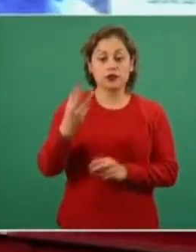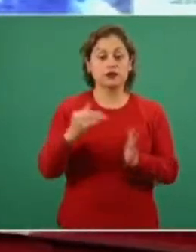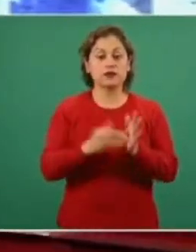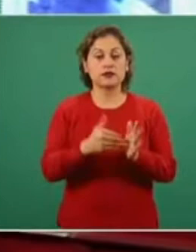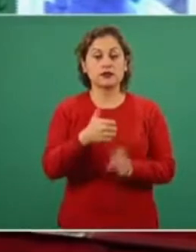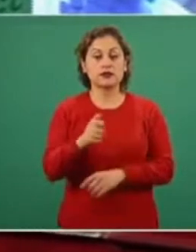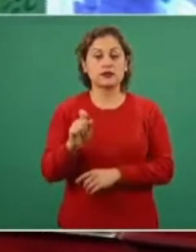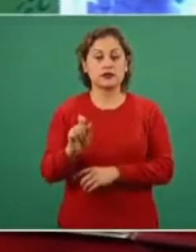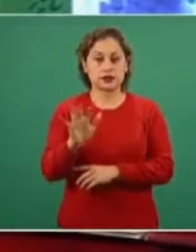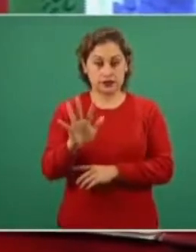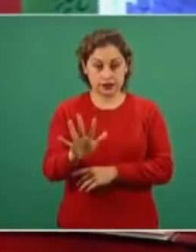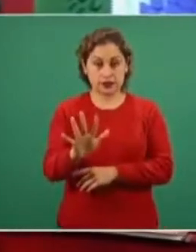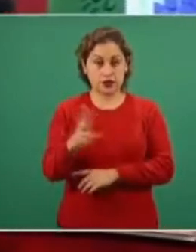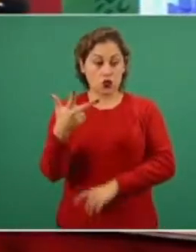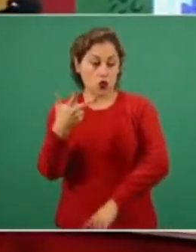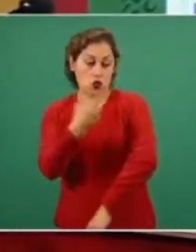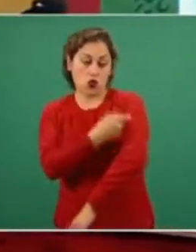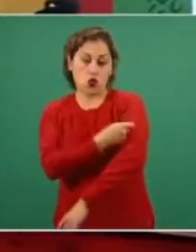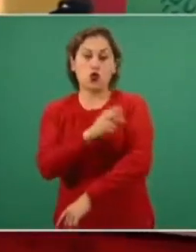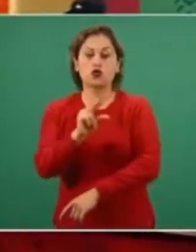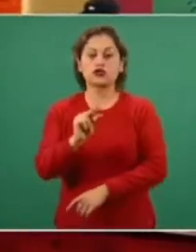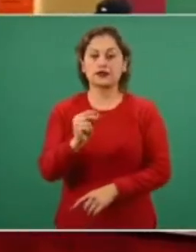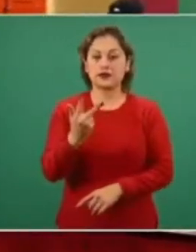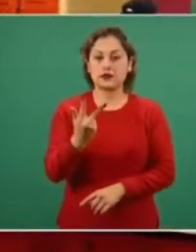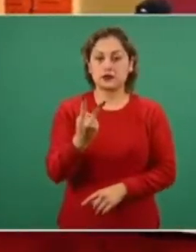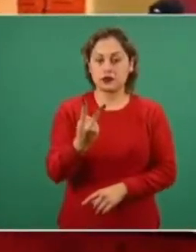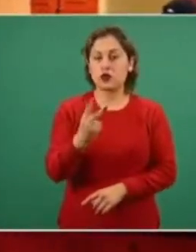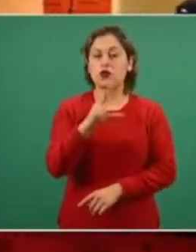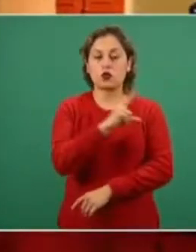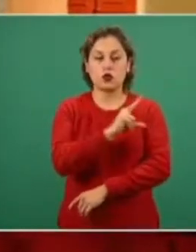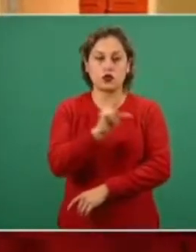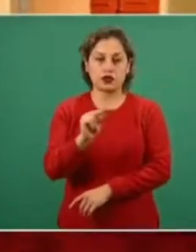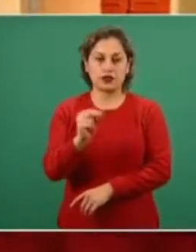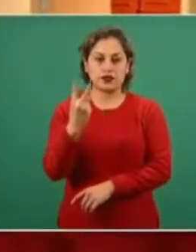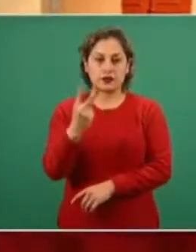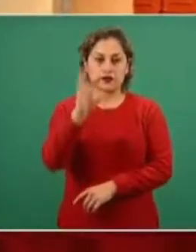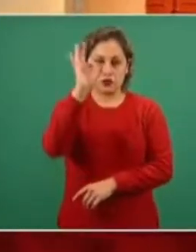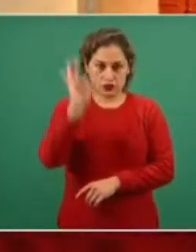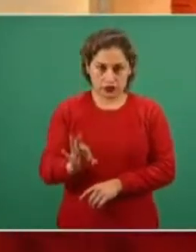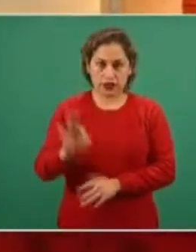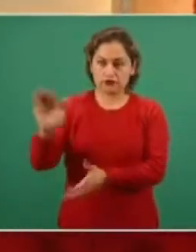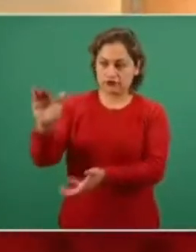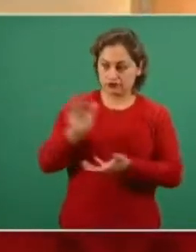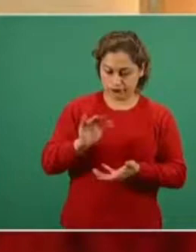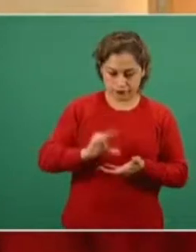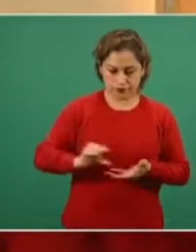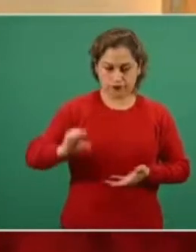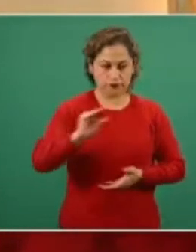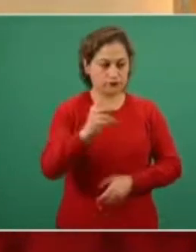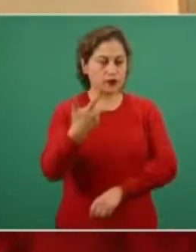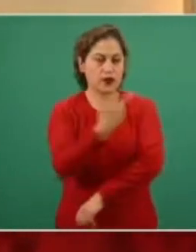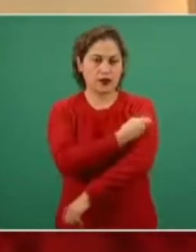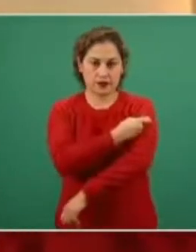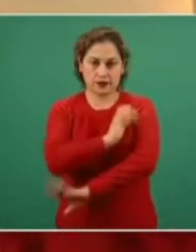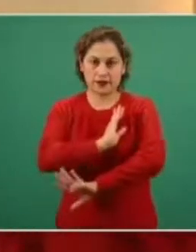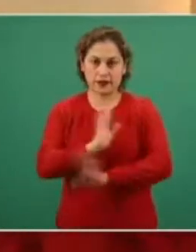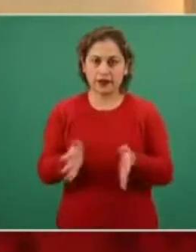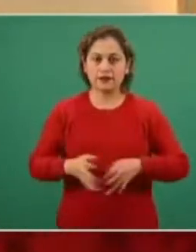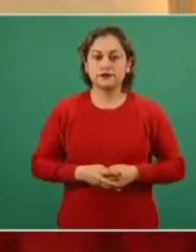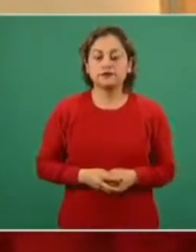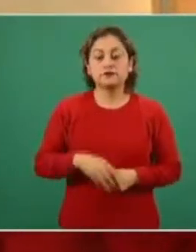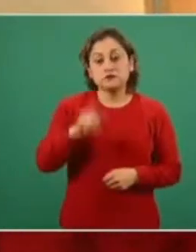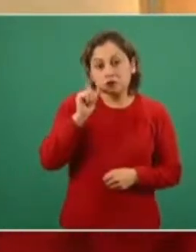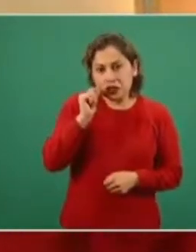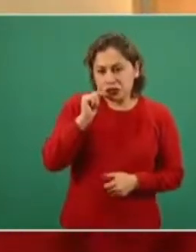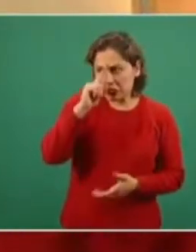53.625 y se han aplicado 82% de lo que hemos recibido. Mañana, tengo entendido, se